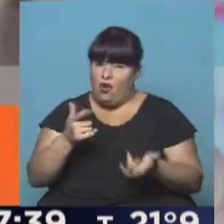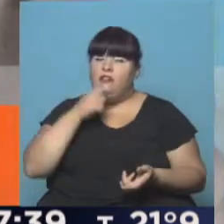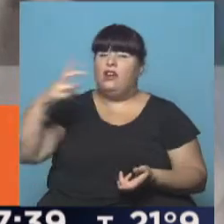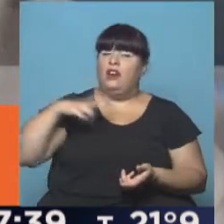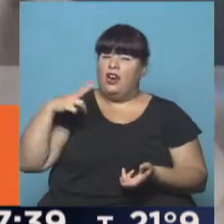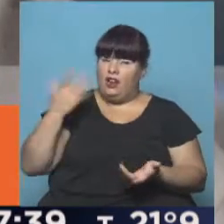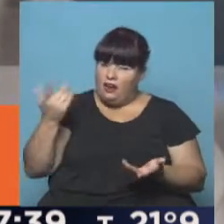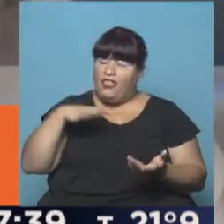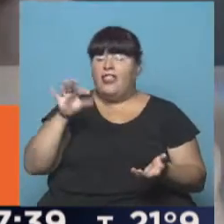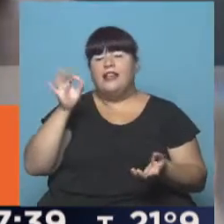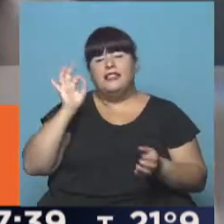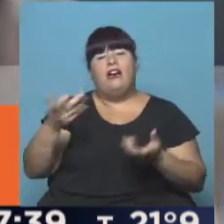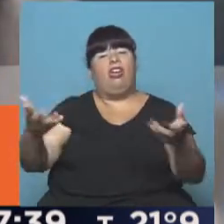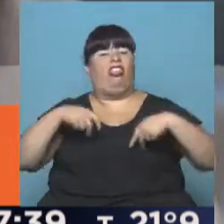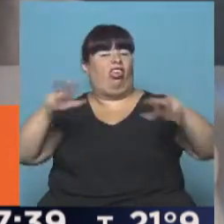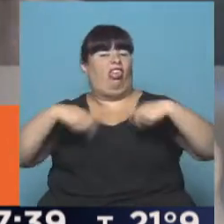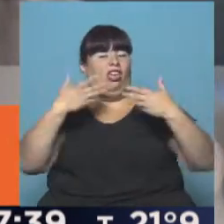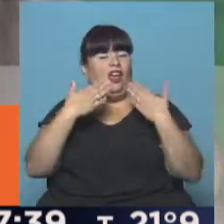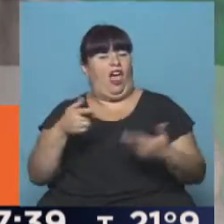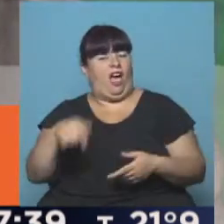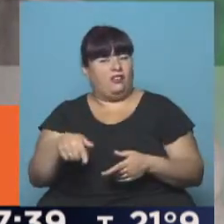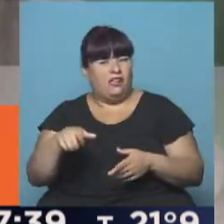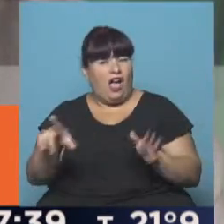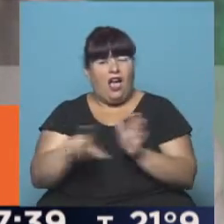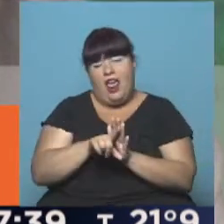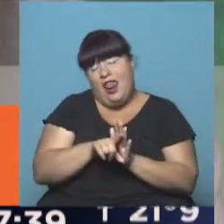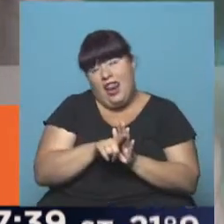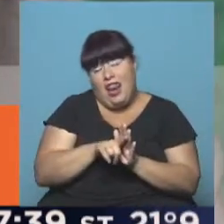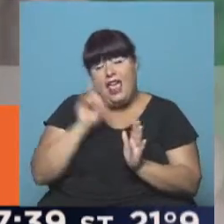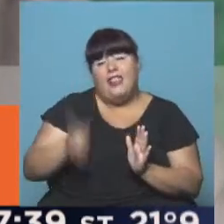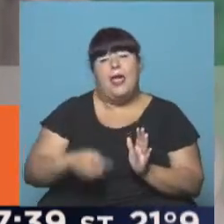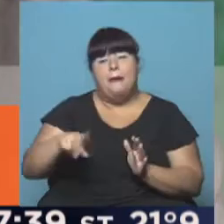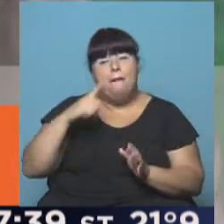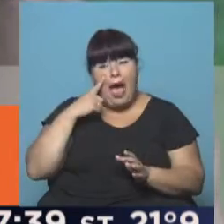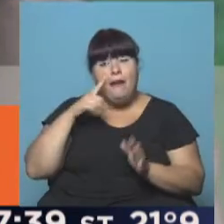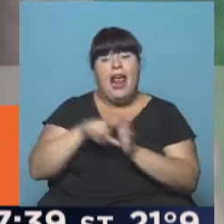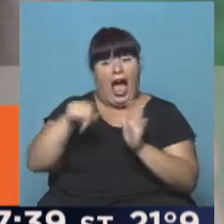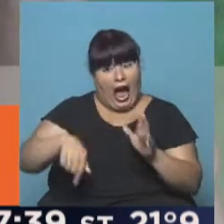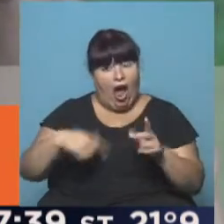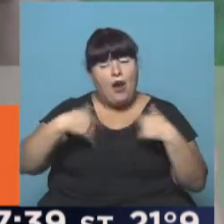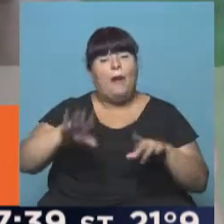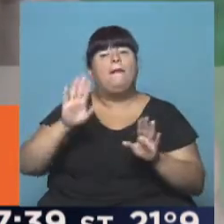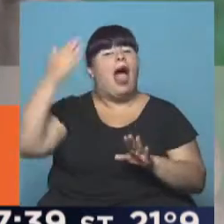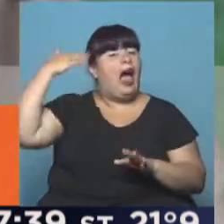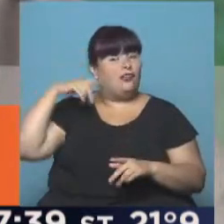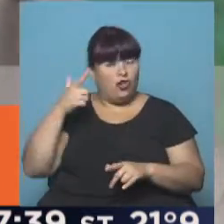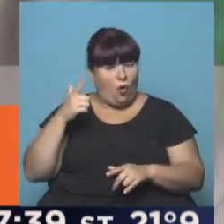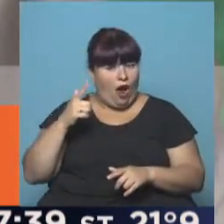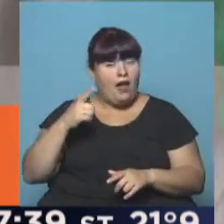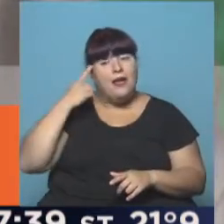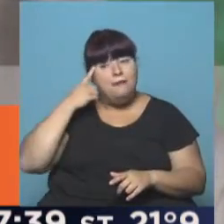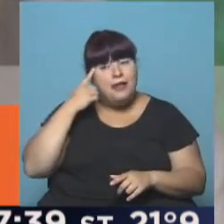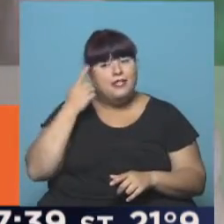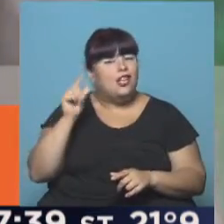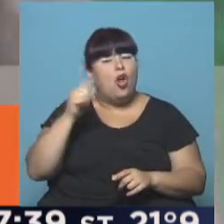tienen mucho y que se beneficiaban con esta decisión del PAMI, norma que ahora se está aplicando, pero antes no, y pensando